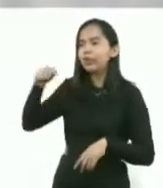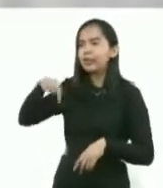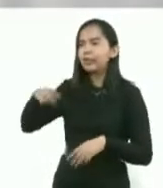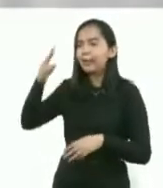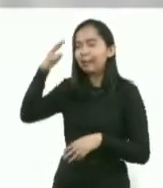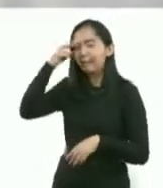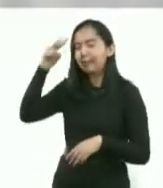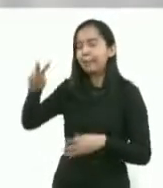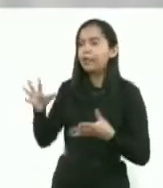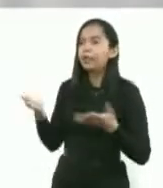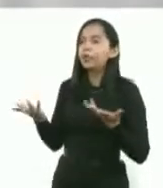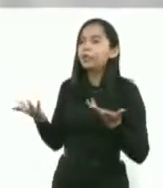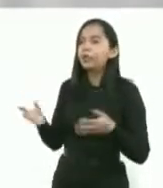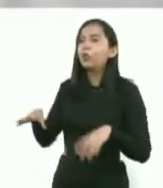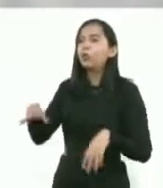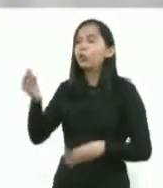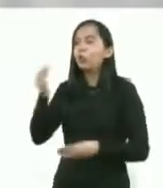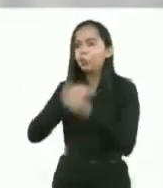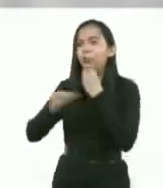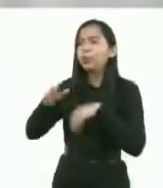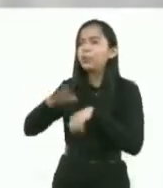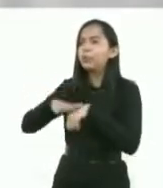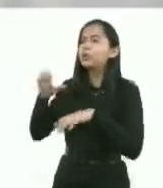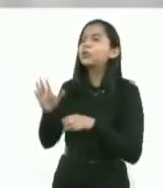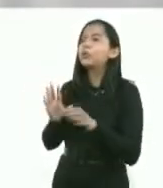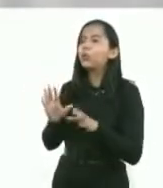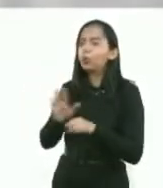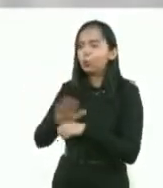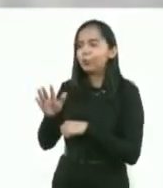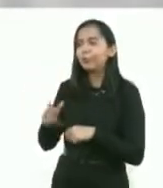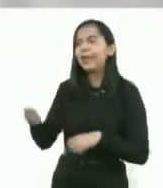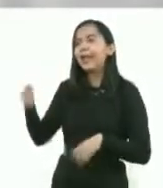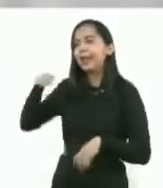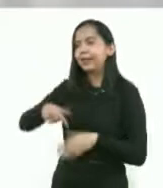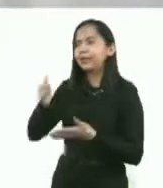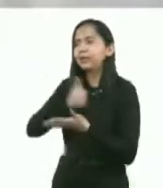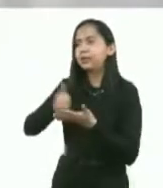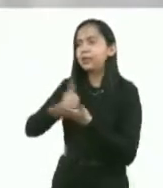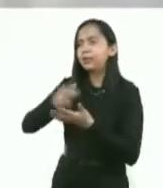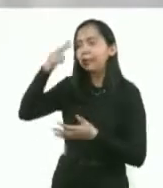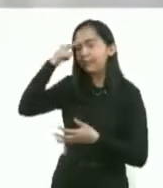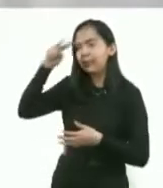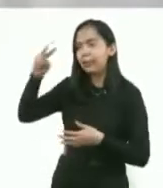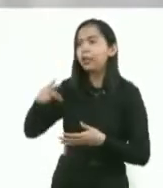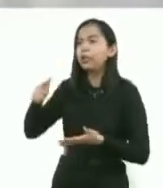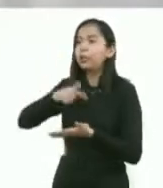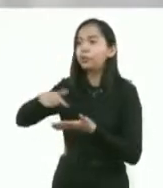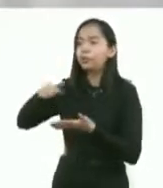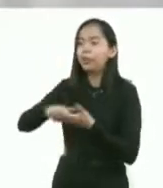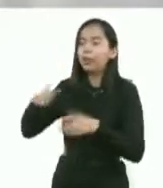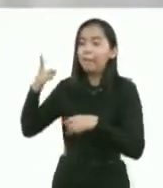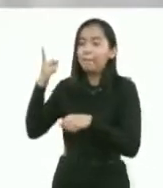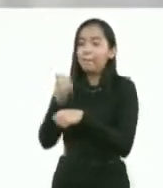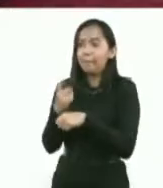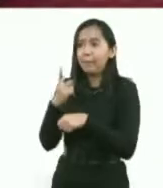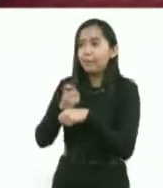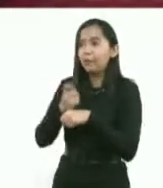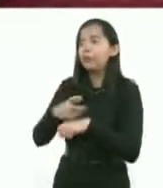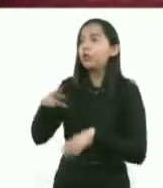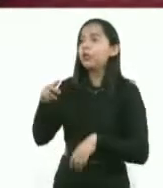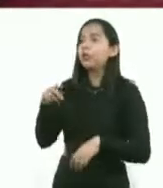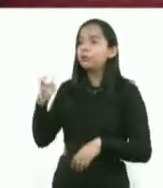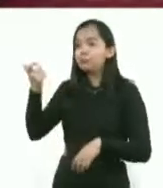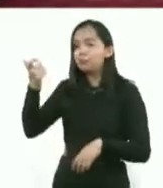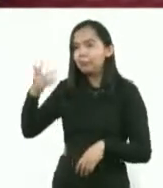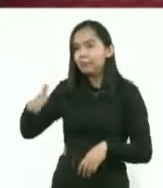me da mucho gusto decirles que la Ciudad de México tiene el lugar más barato de toda la República Mexicana, que